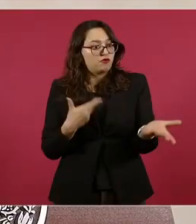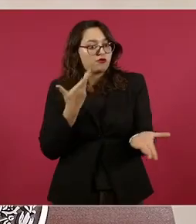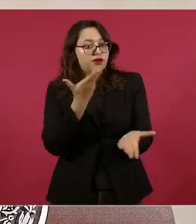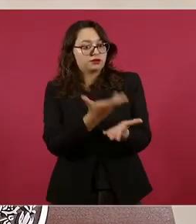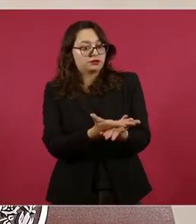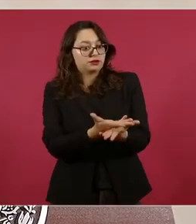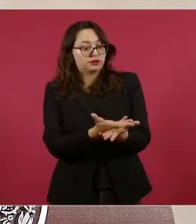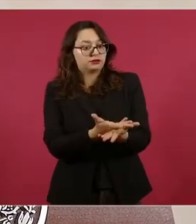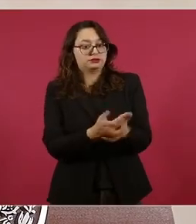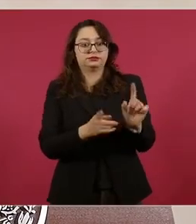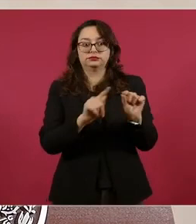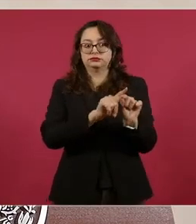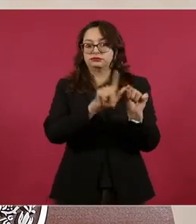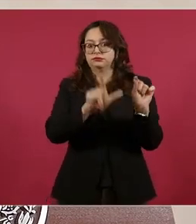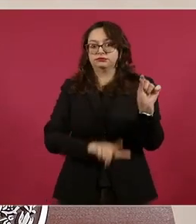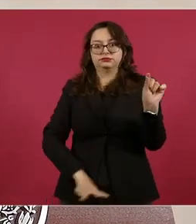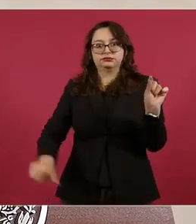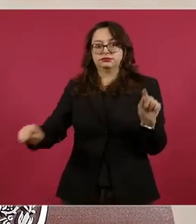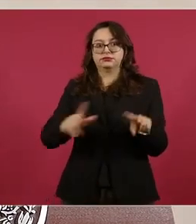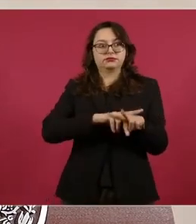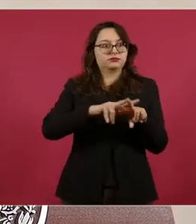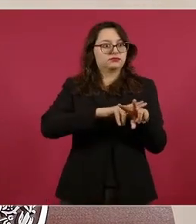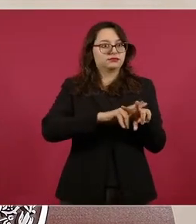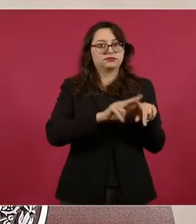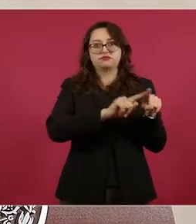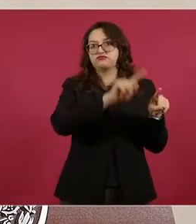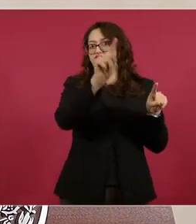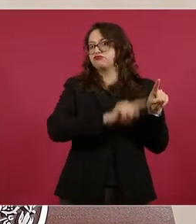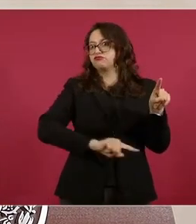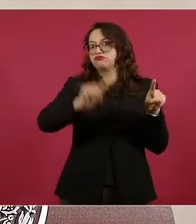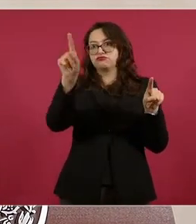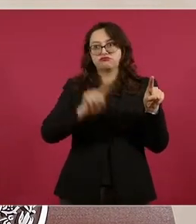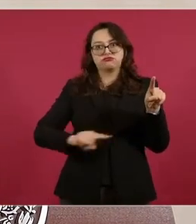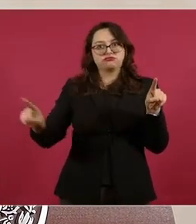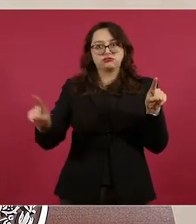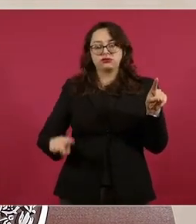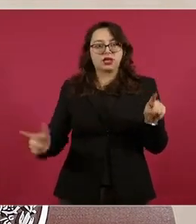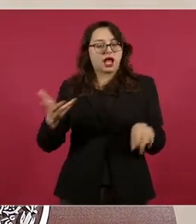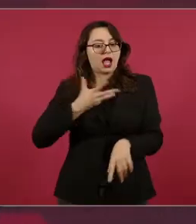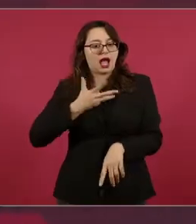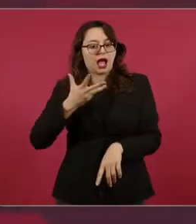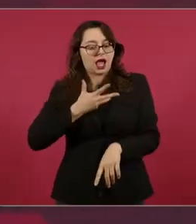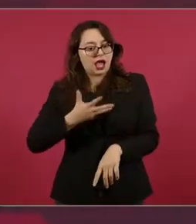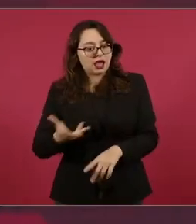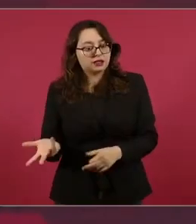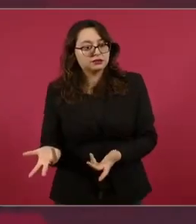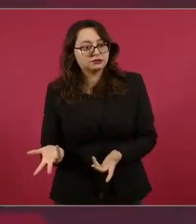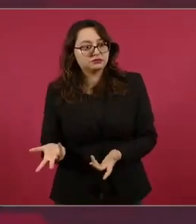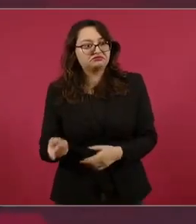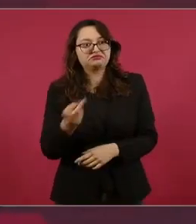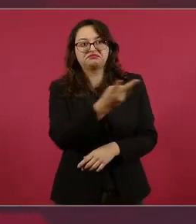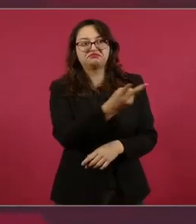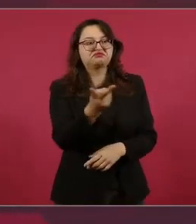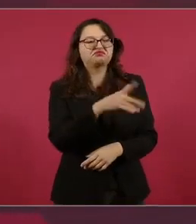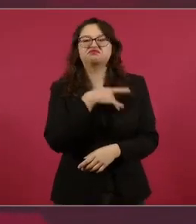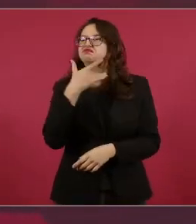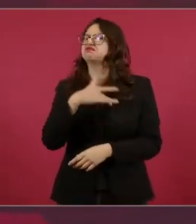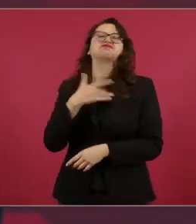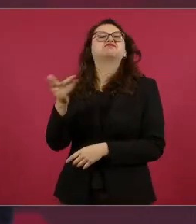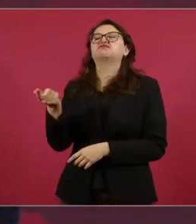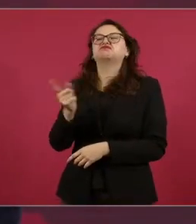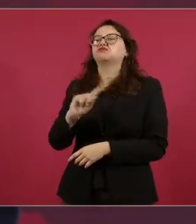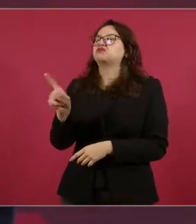que se tienen en todo el país en caso de que ellos no est de